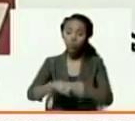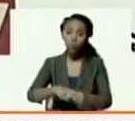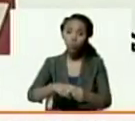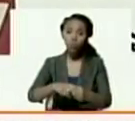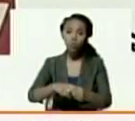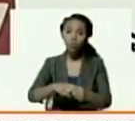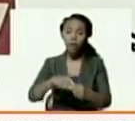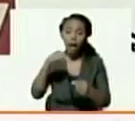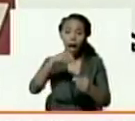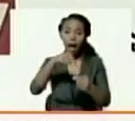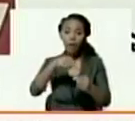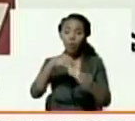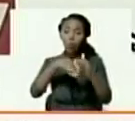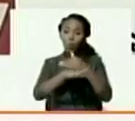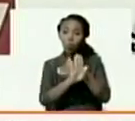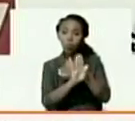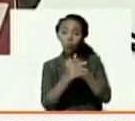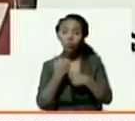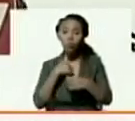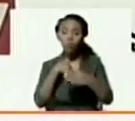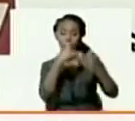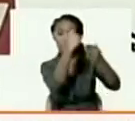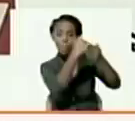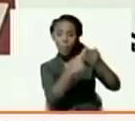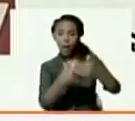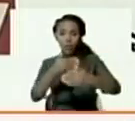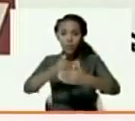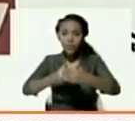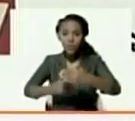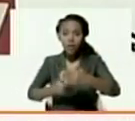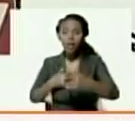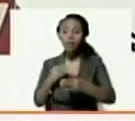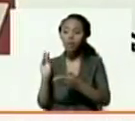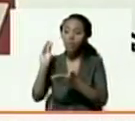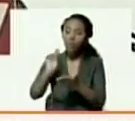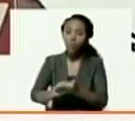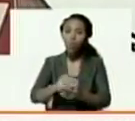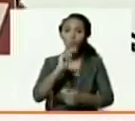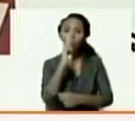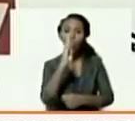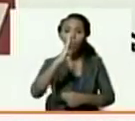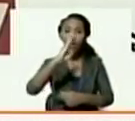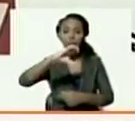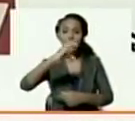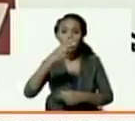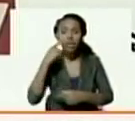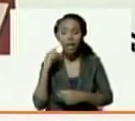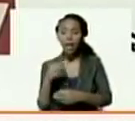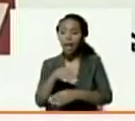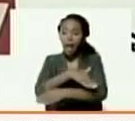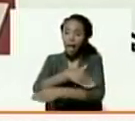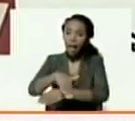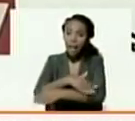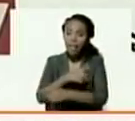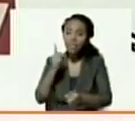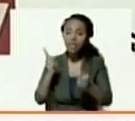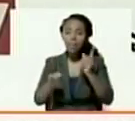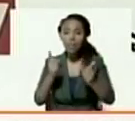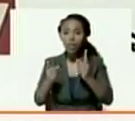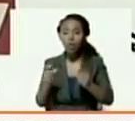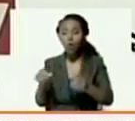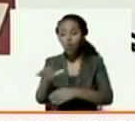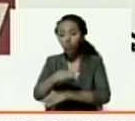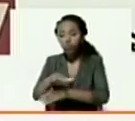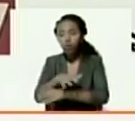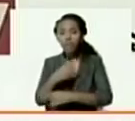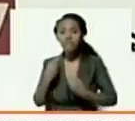en nuestro archivo, será asignado a una UVCHE, será asignado a la calle dependiendo en la calle donde viva, la